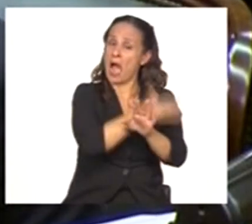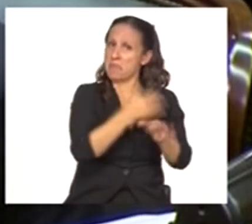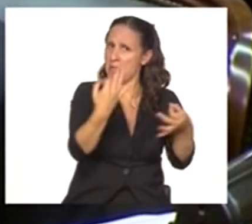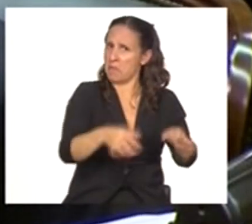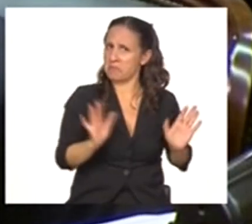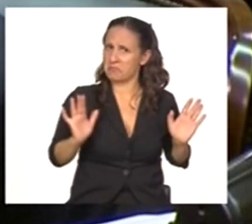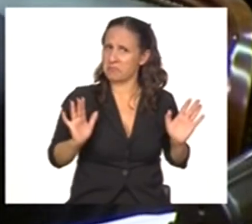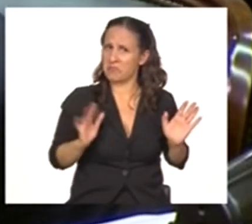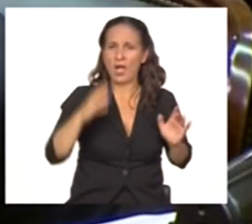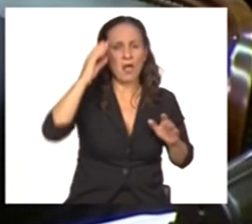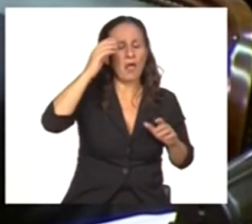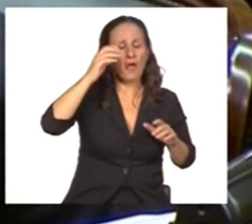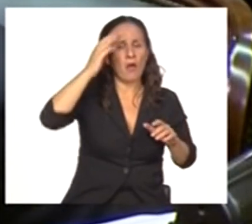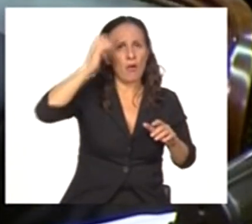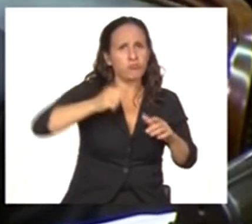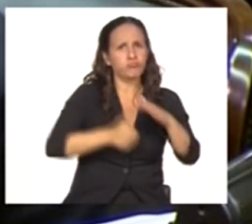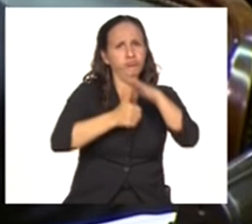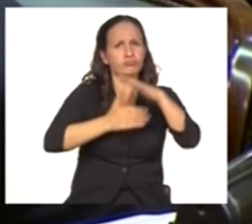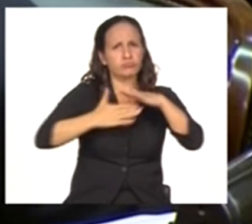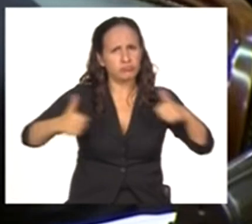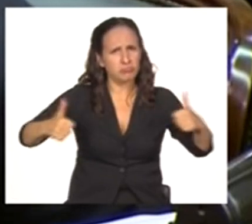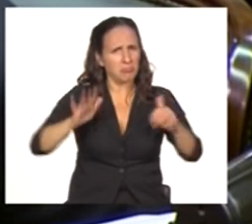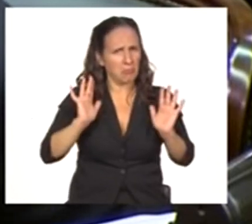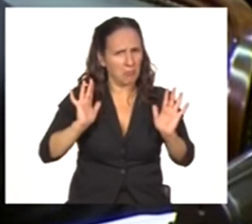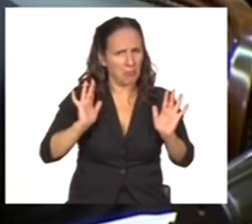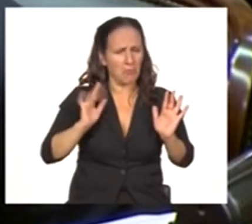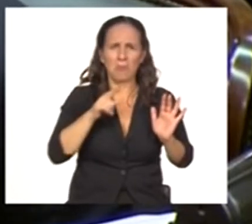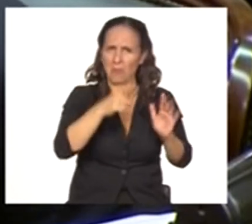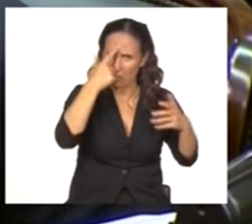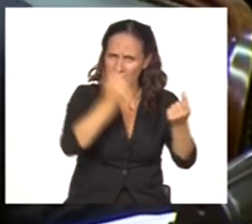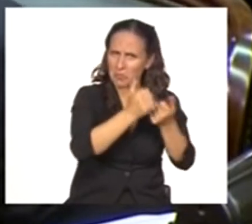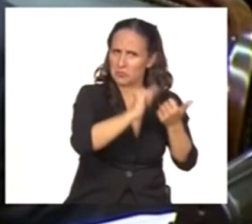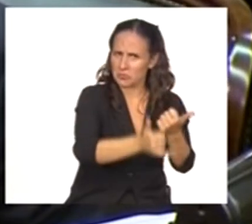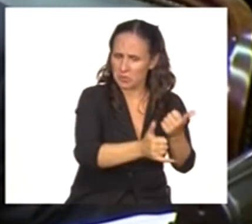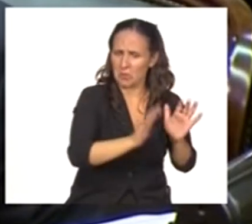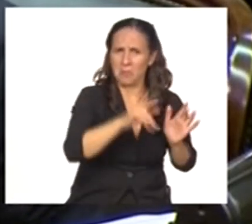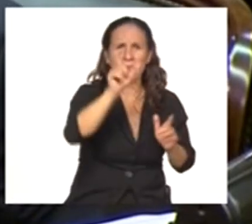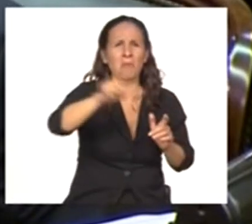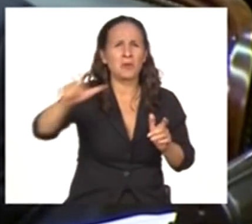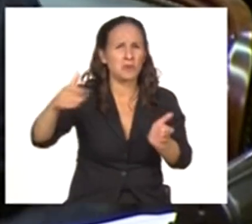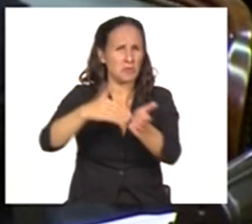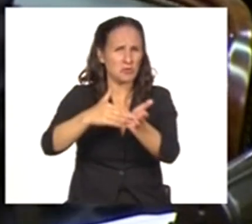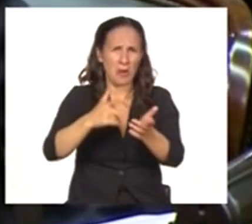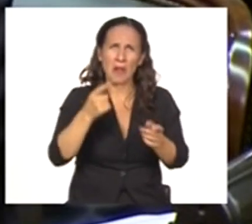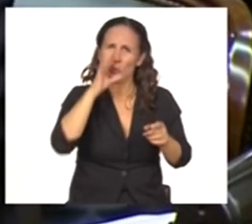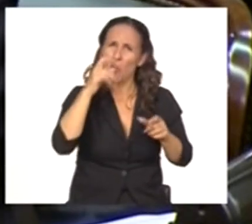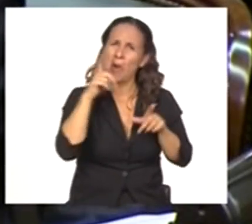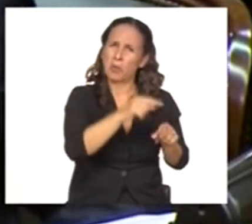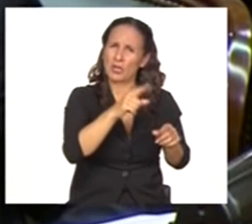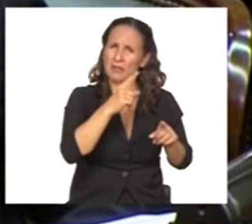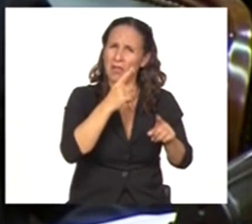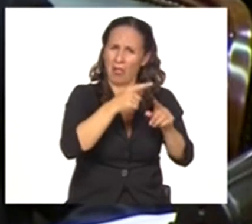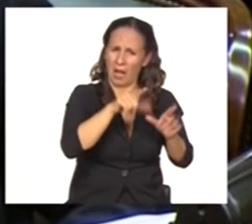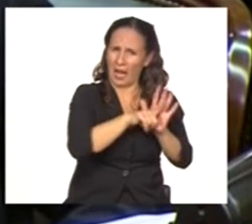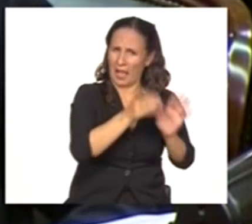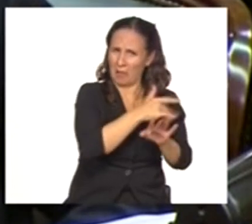la Corte Suprema de Justicia de la Nación homologando el proceso jurídico, sino millones y millones de argentinos. Nadie cuestionó esta